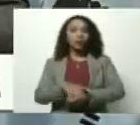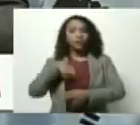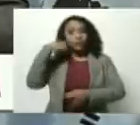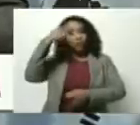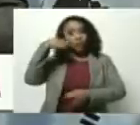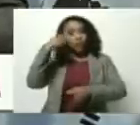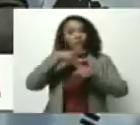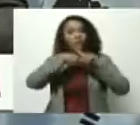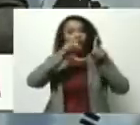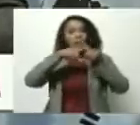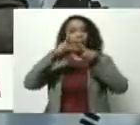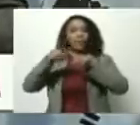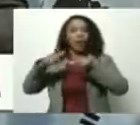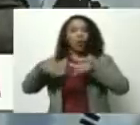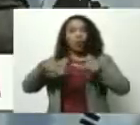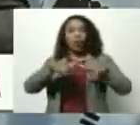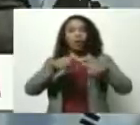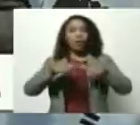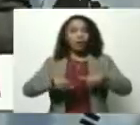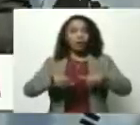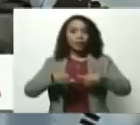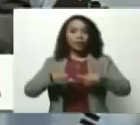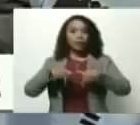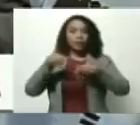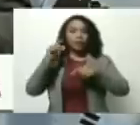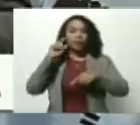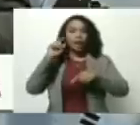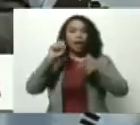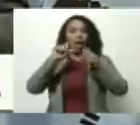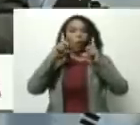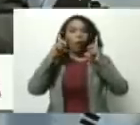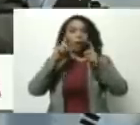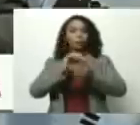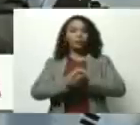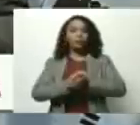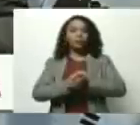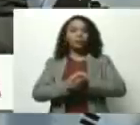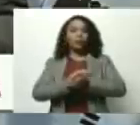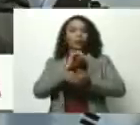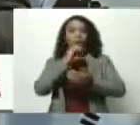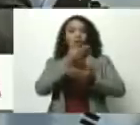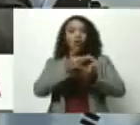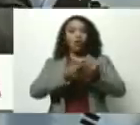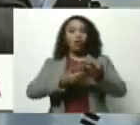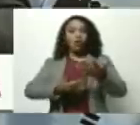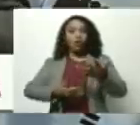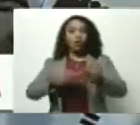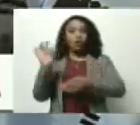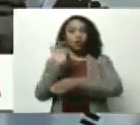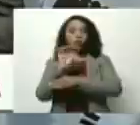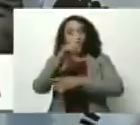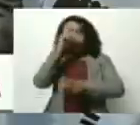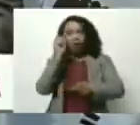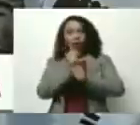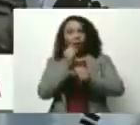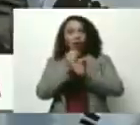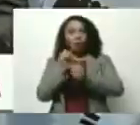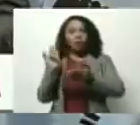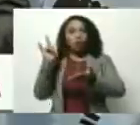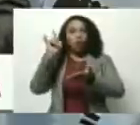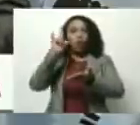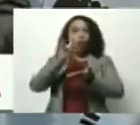de diferentes espacios del Aeropuerto Internacional de Maiquetía, reseña de las funciones y gestión del tránsito